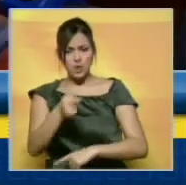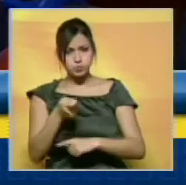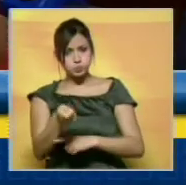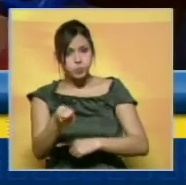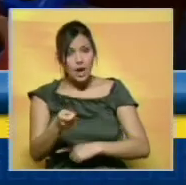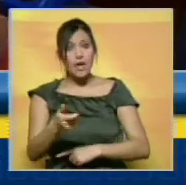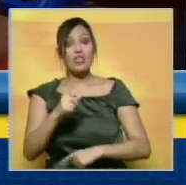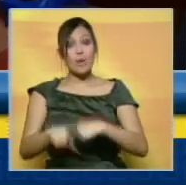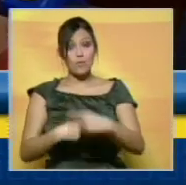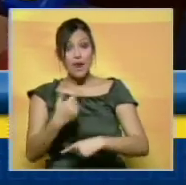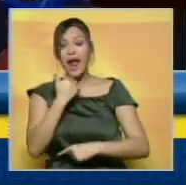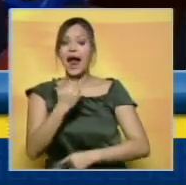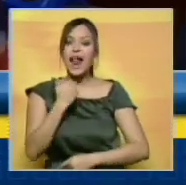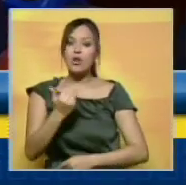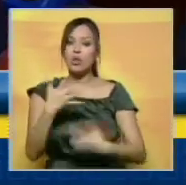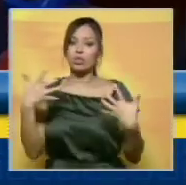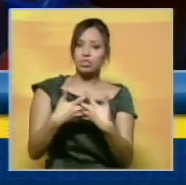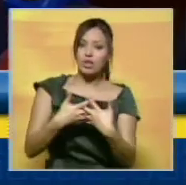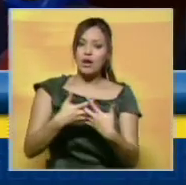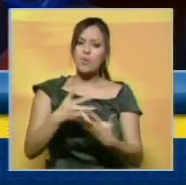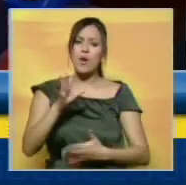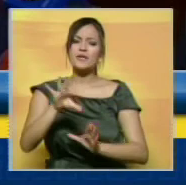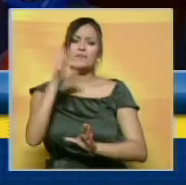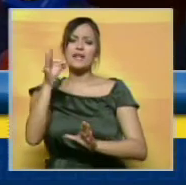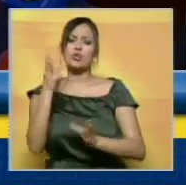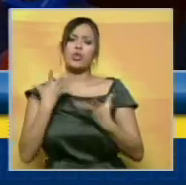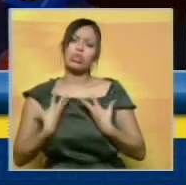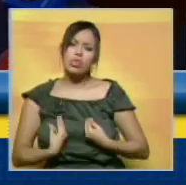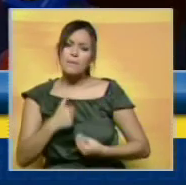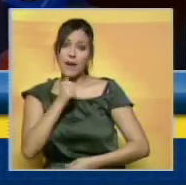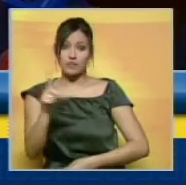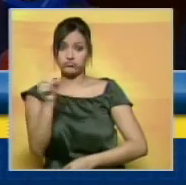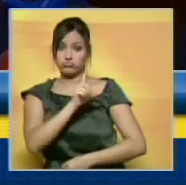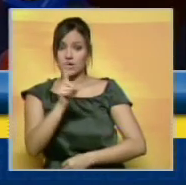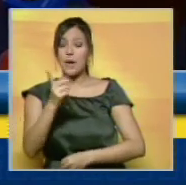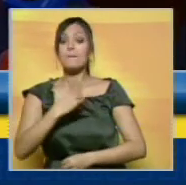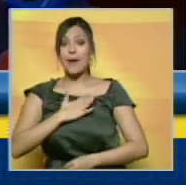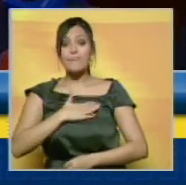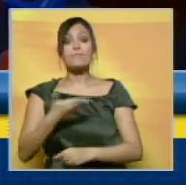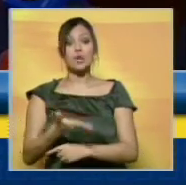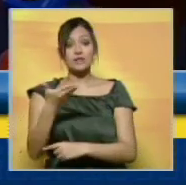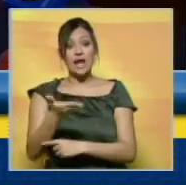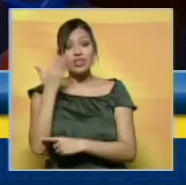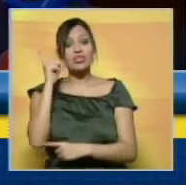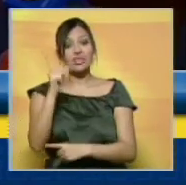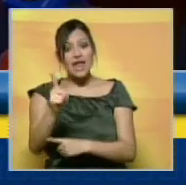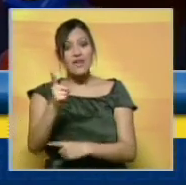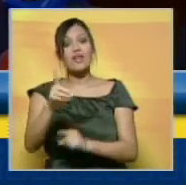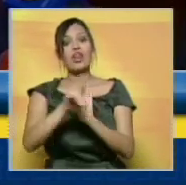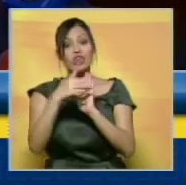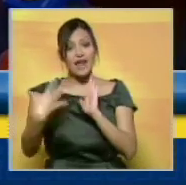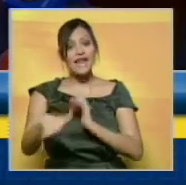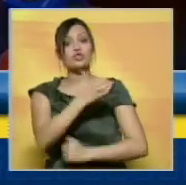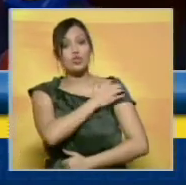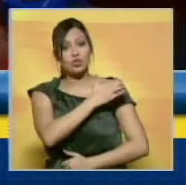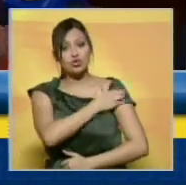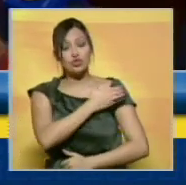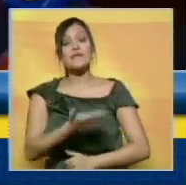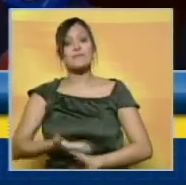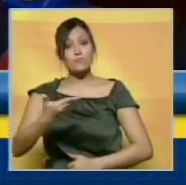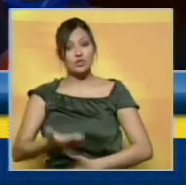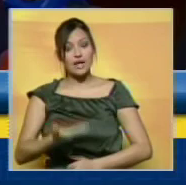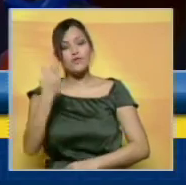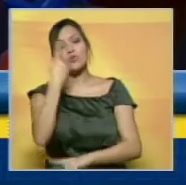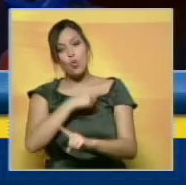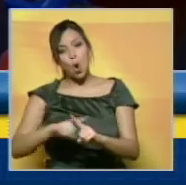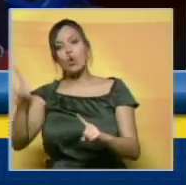pueda generar un desconcierto espiritual. Todo lo contrario, para nosotros es vital el ejercicio del derecho de oposición. Por